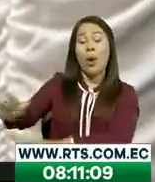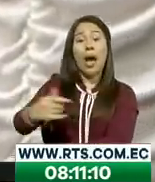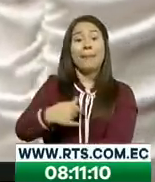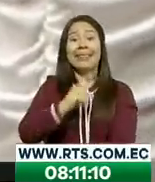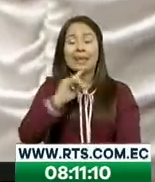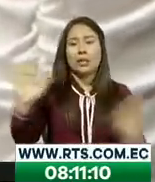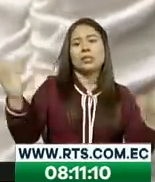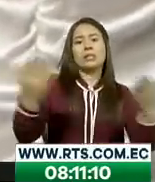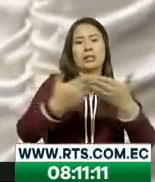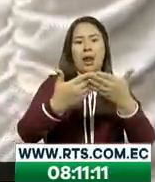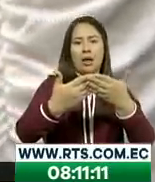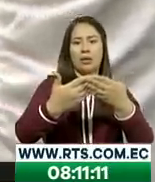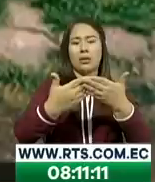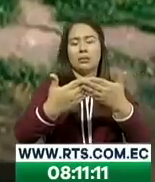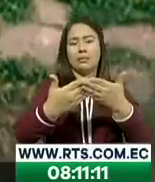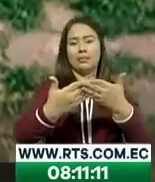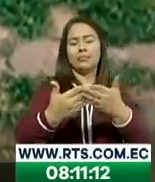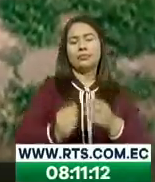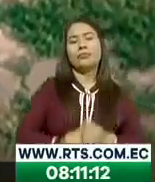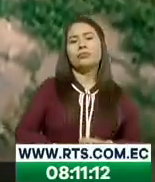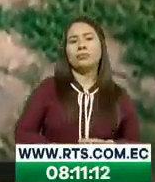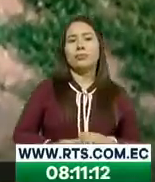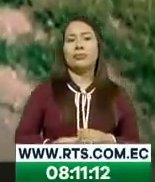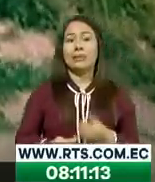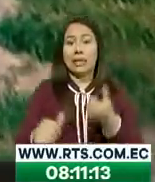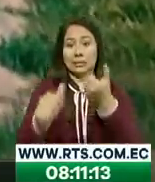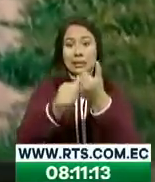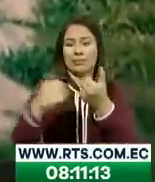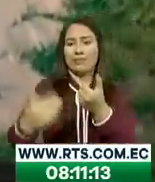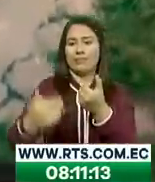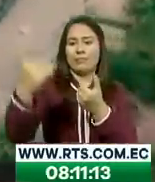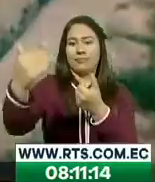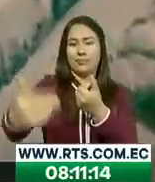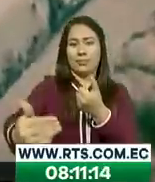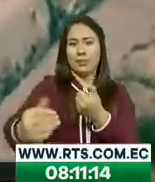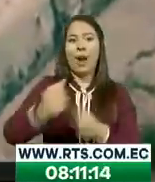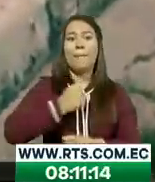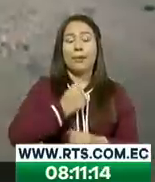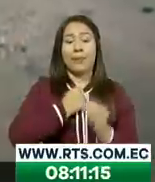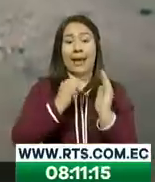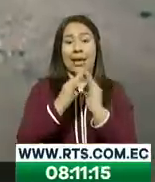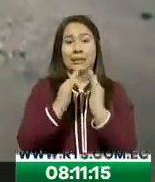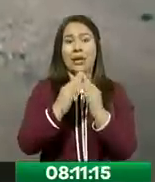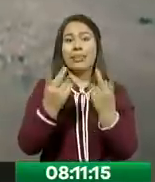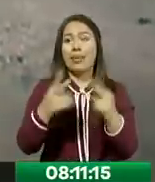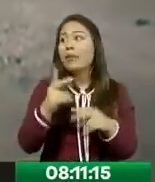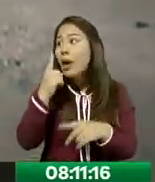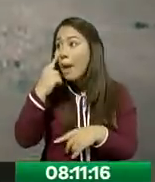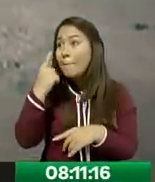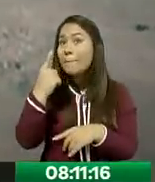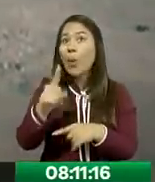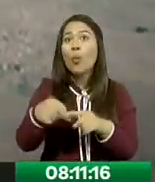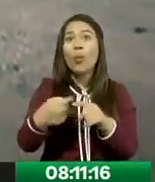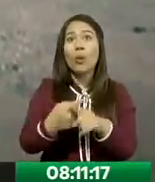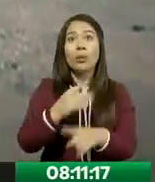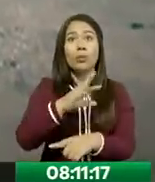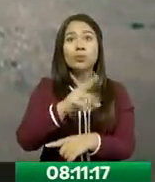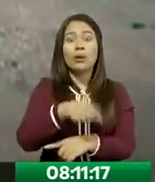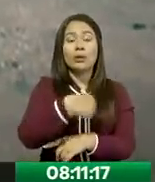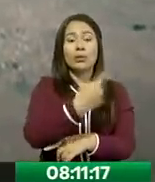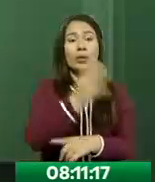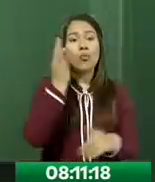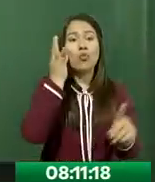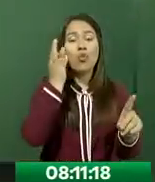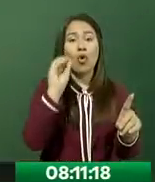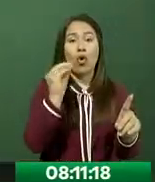adentro, yo entrar y cerrar la puerta. A pocos metros de donde vive Doménica, la dueña de casa, que fue testigo del asalto a la otra